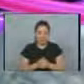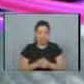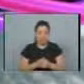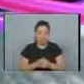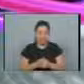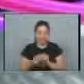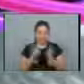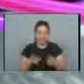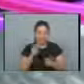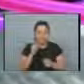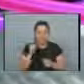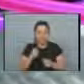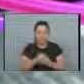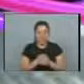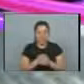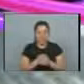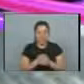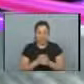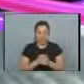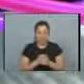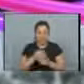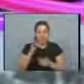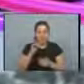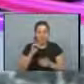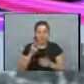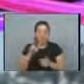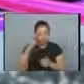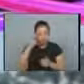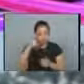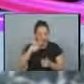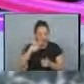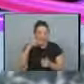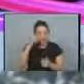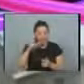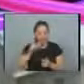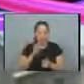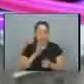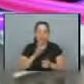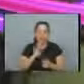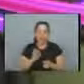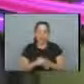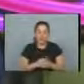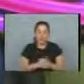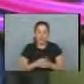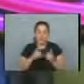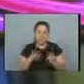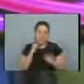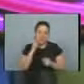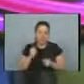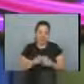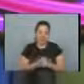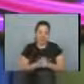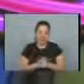Mandaré saludos a mi prima María Dolores del Orto, por favor. Un saludo muy grande para ti, María Dolores del Orto. Juan, nos